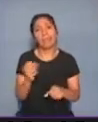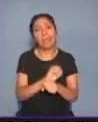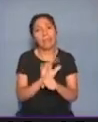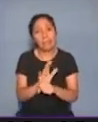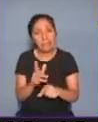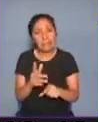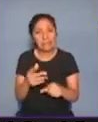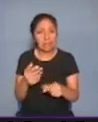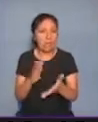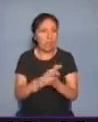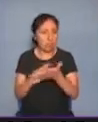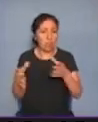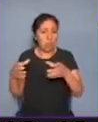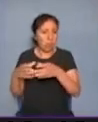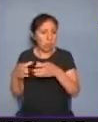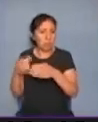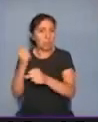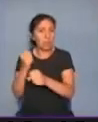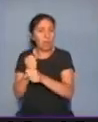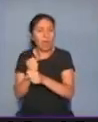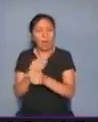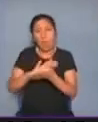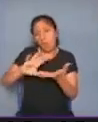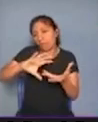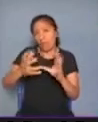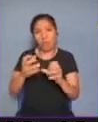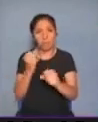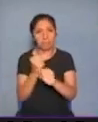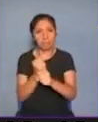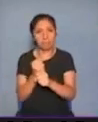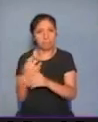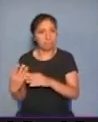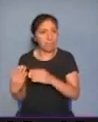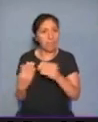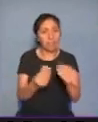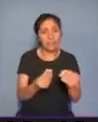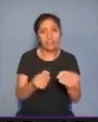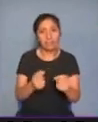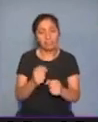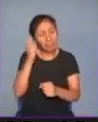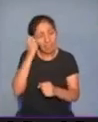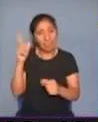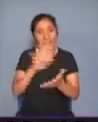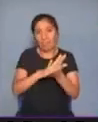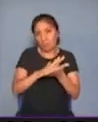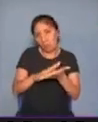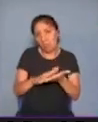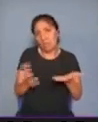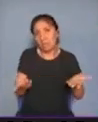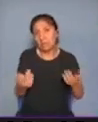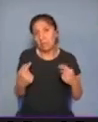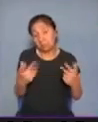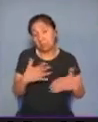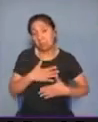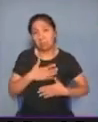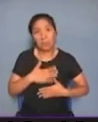formando nuevos equipos de trabajo nuevas metodologías este nos ayudó a innovar un poco así que bueno estamos